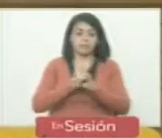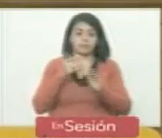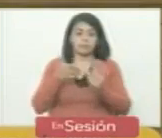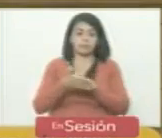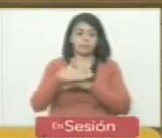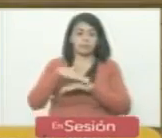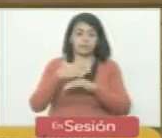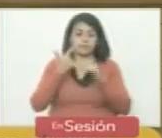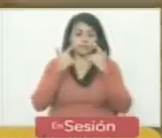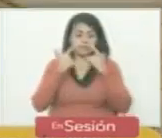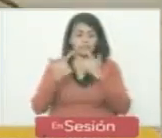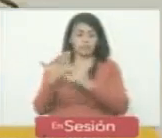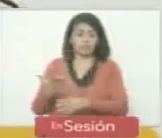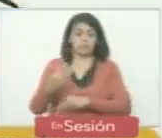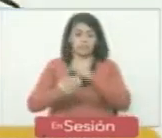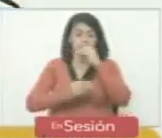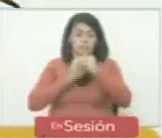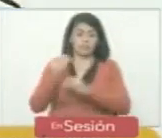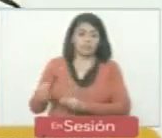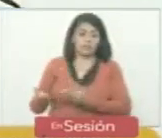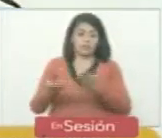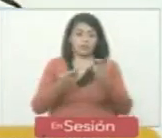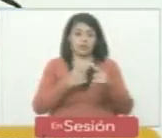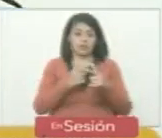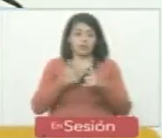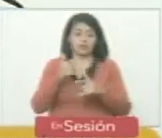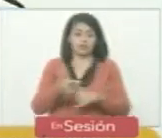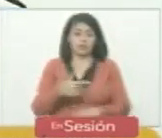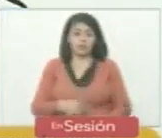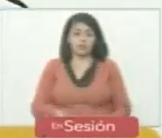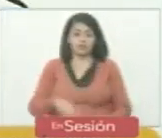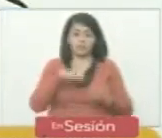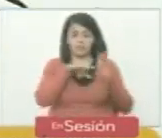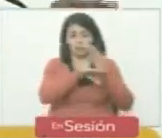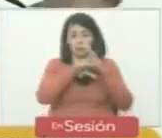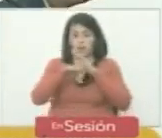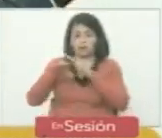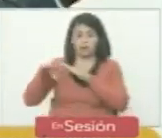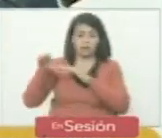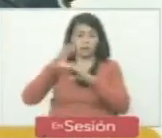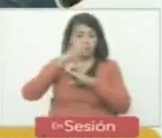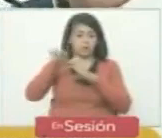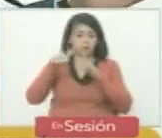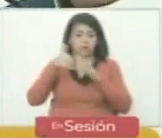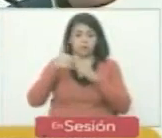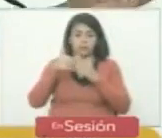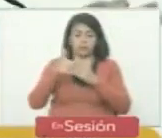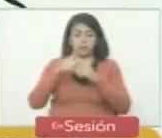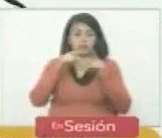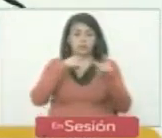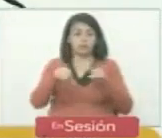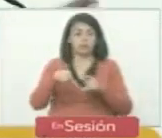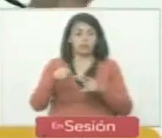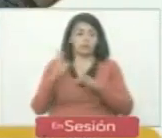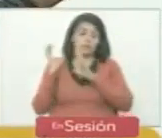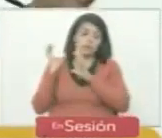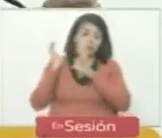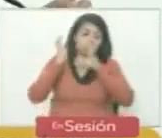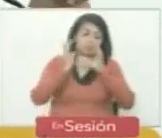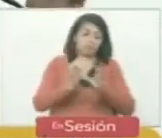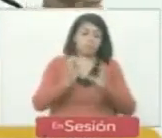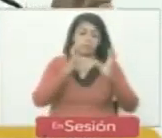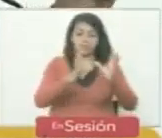aviación, lo llevan hacia los almacenes a bajar la carga y hago